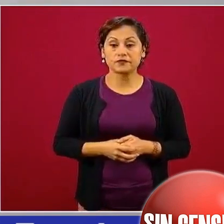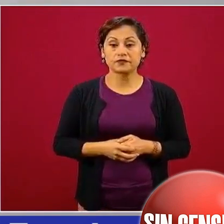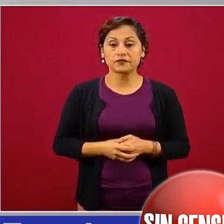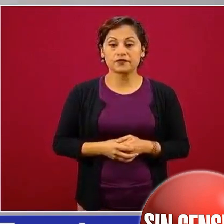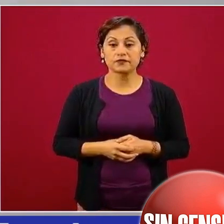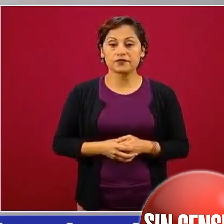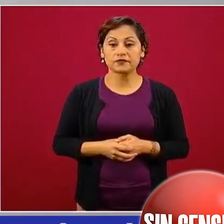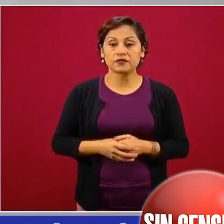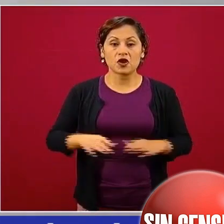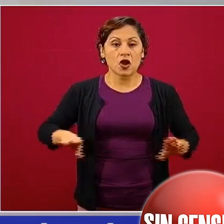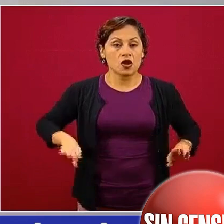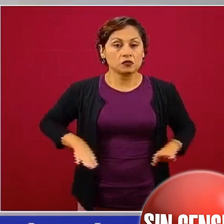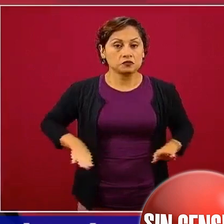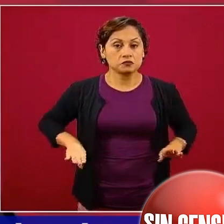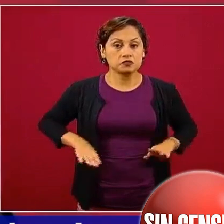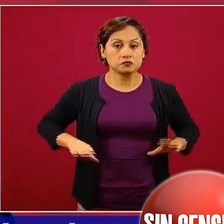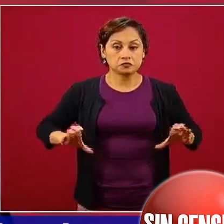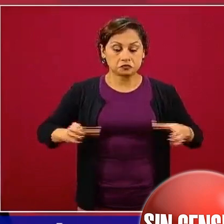liberal,